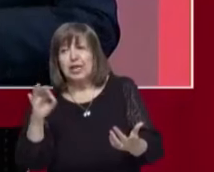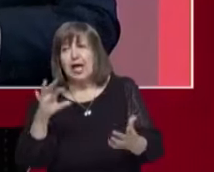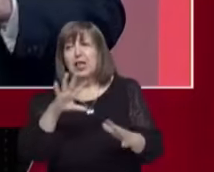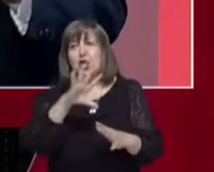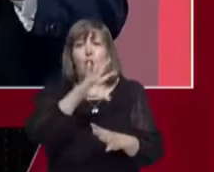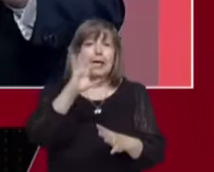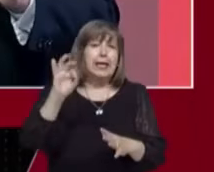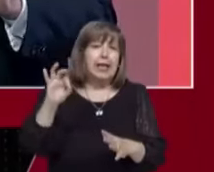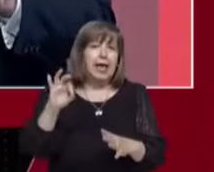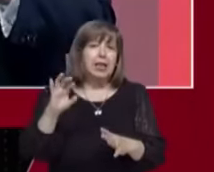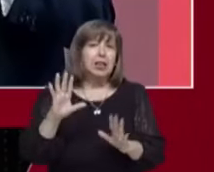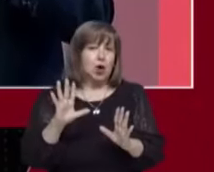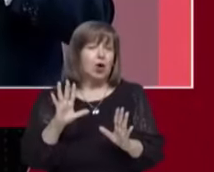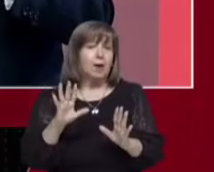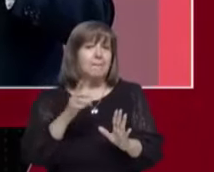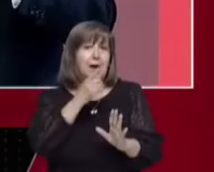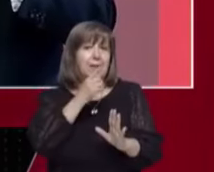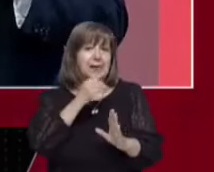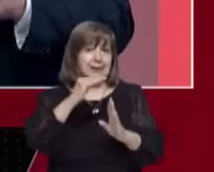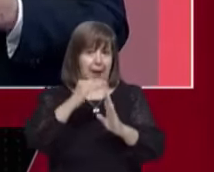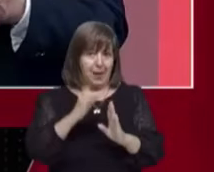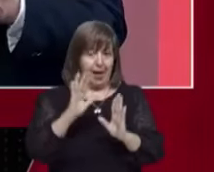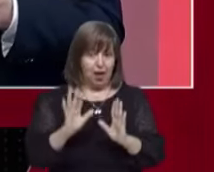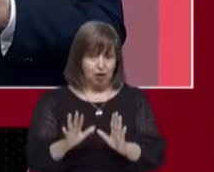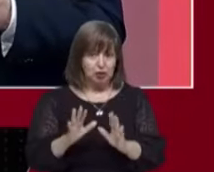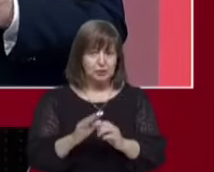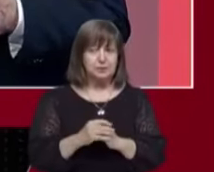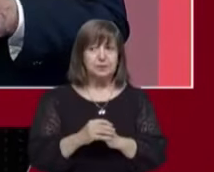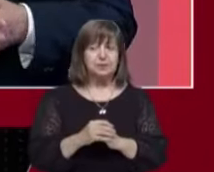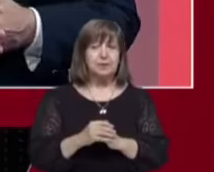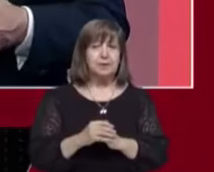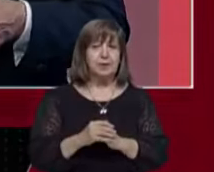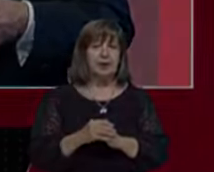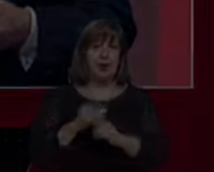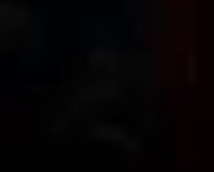pesos. Es un tema específico que ustedes bien están tratando, por supuesto.